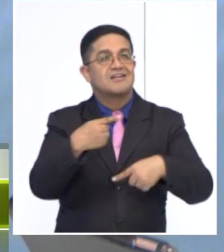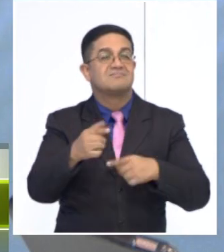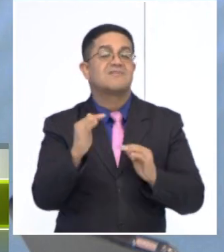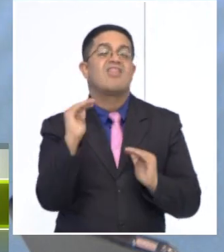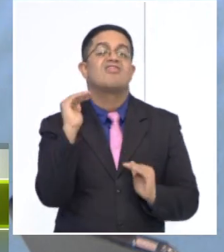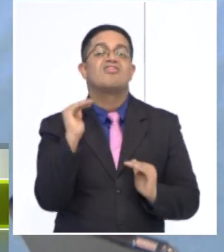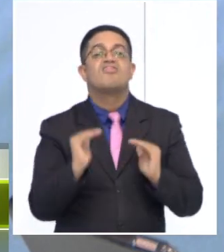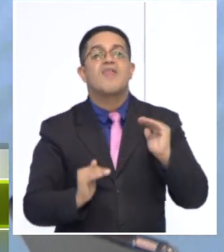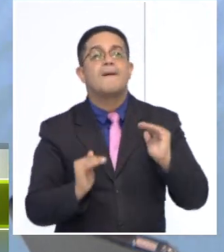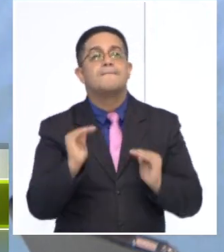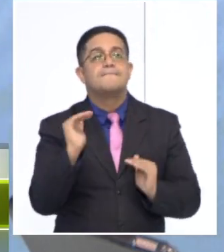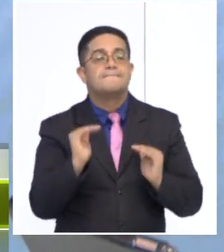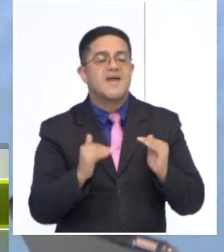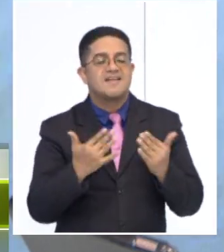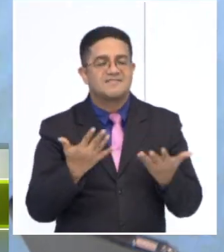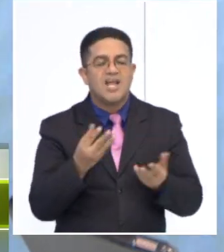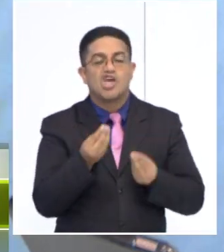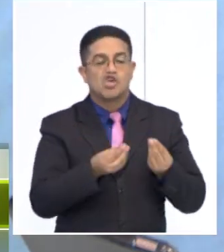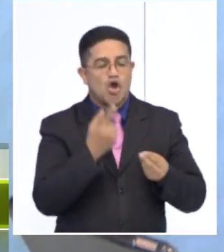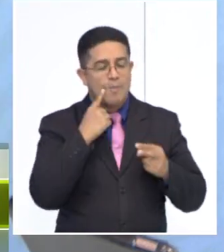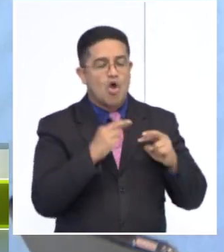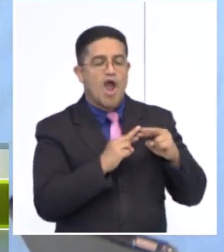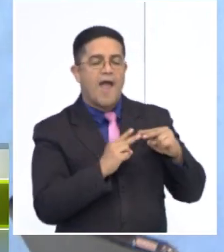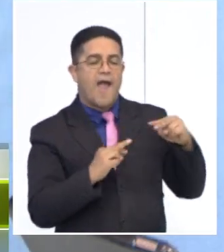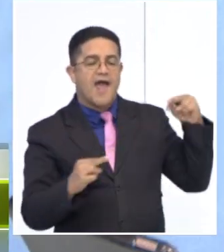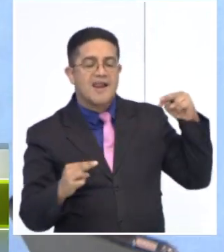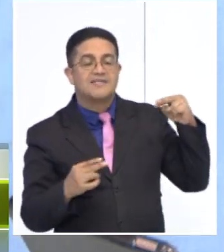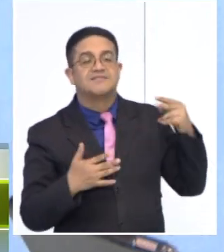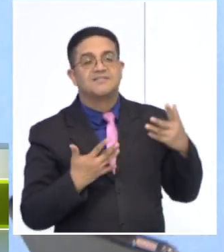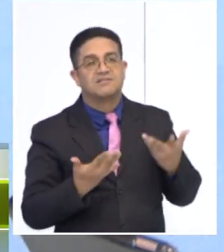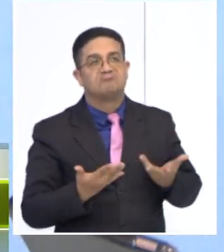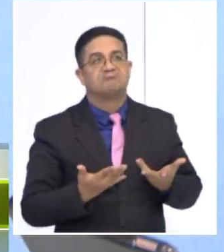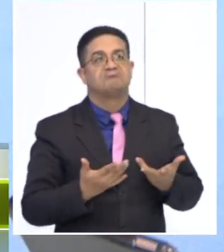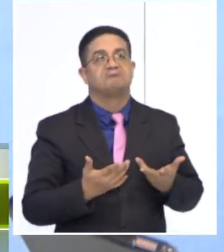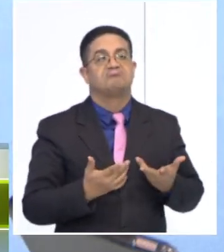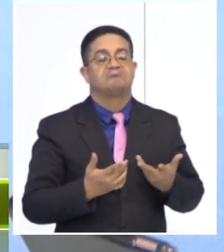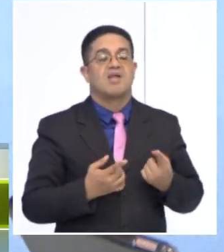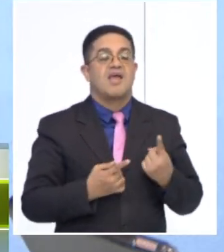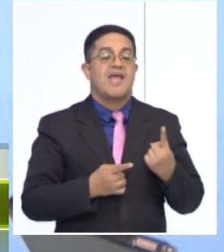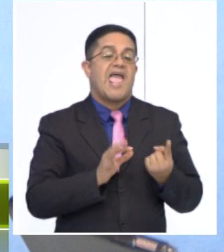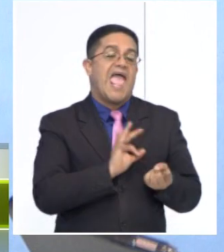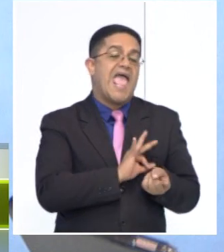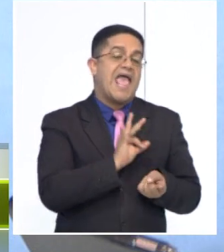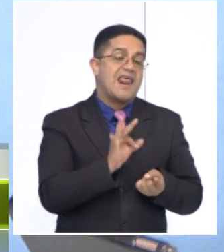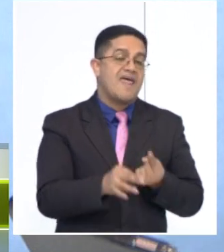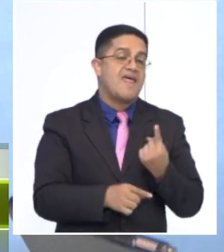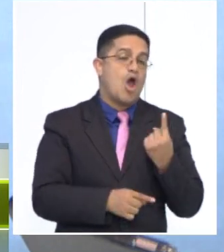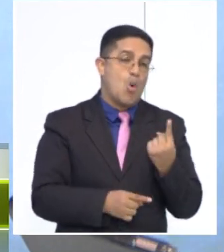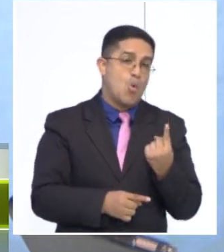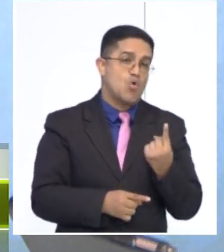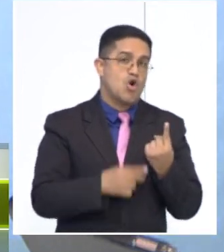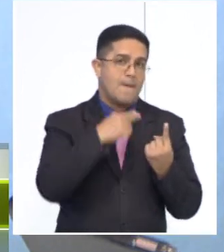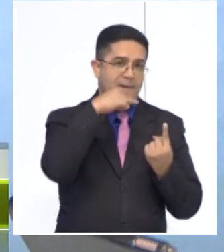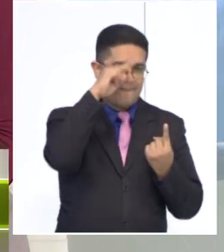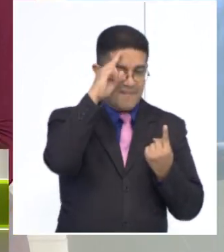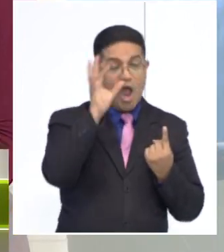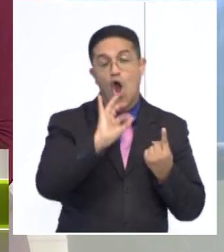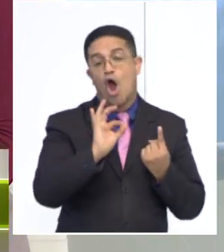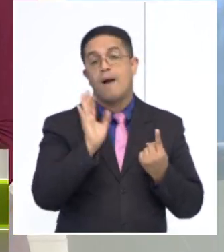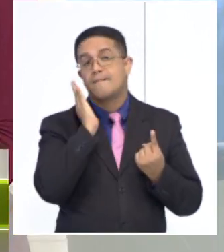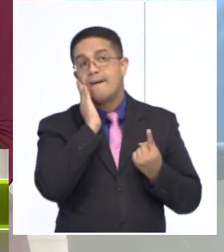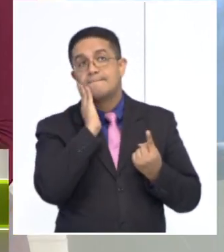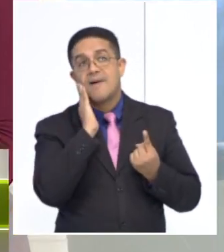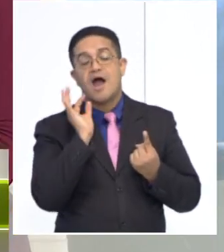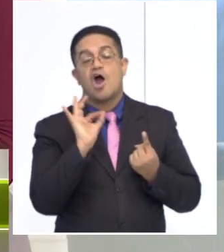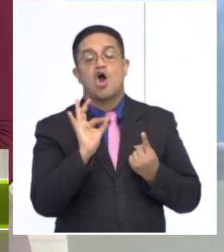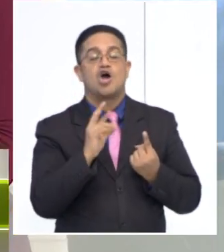de cuál es la expresión genética que tengas, si heredas el gen completo o heredas una parte del gen. Pero, por ejemplo,